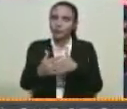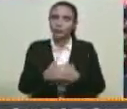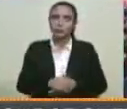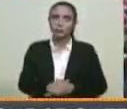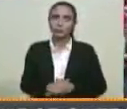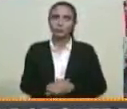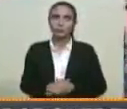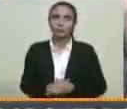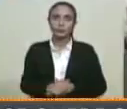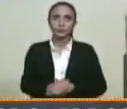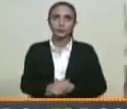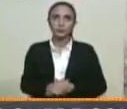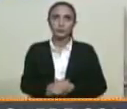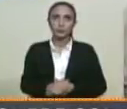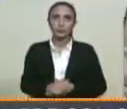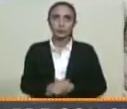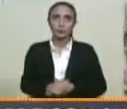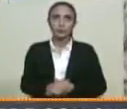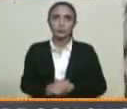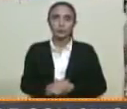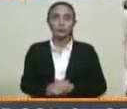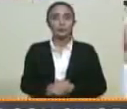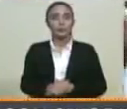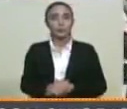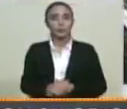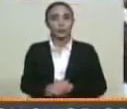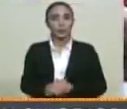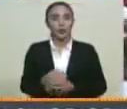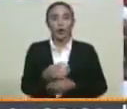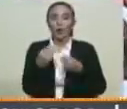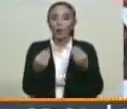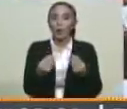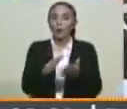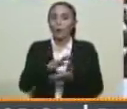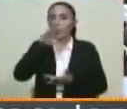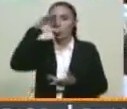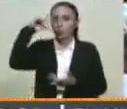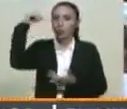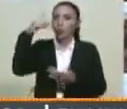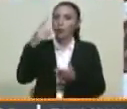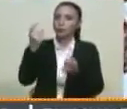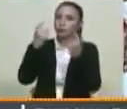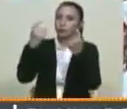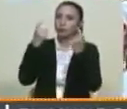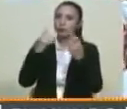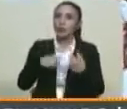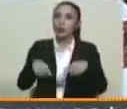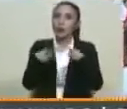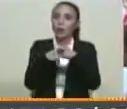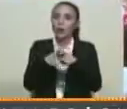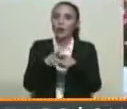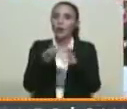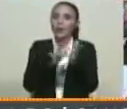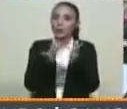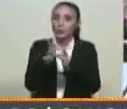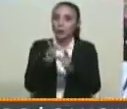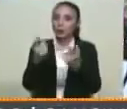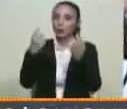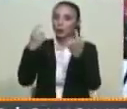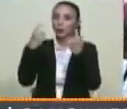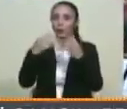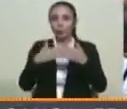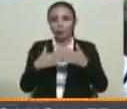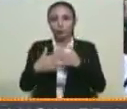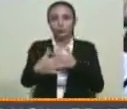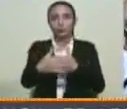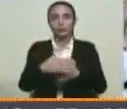la doctrina y el mandato de nuestro Señor Jesús, el Cristo de Nazaret, el Cristo Redentor.